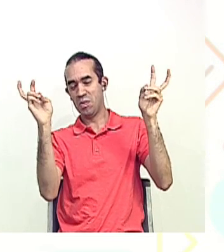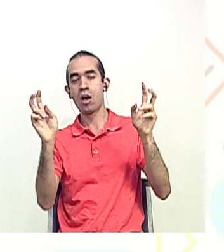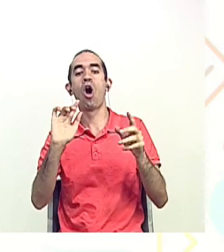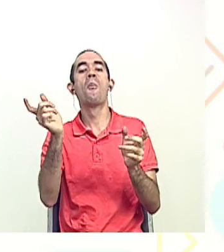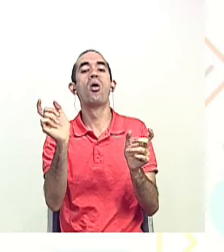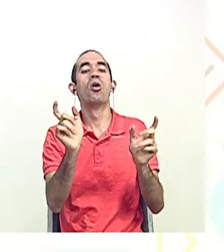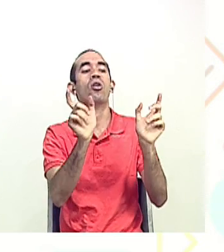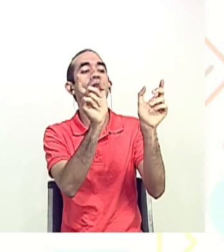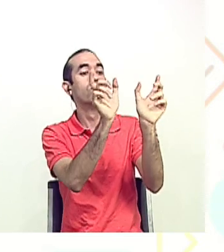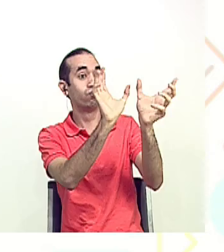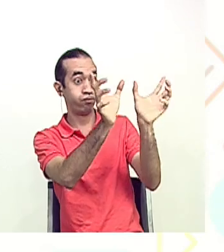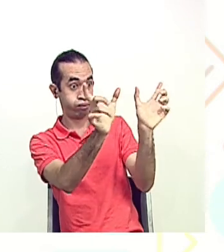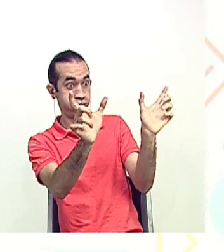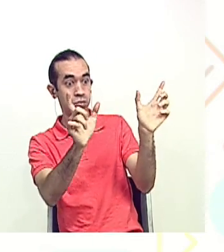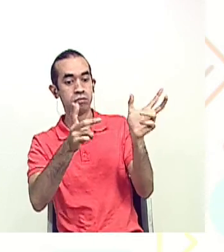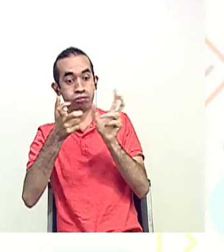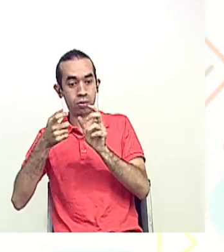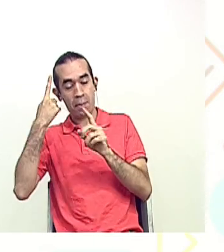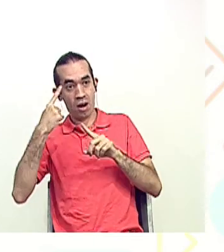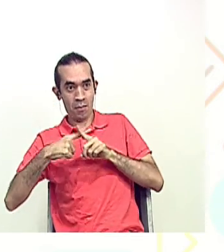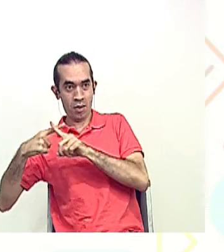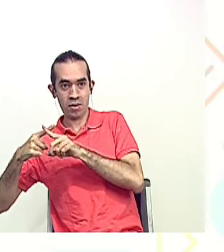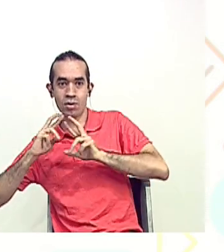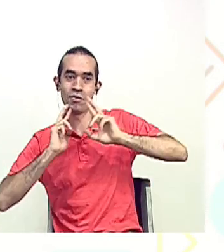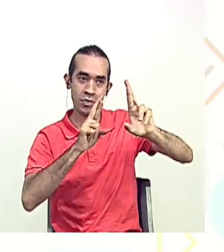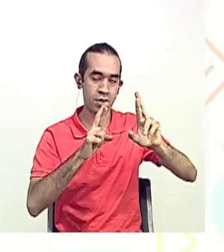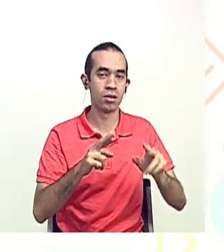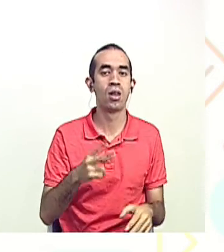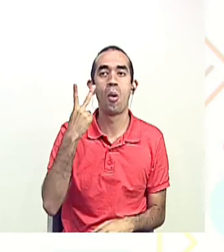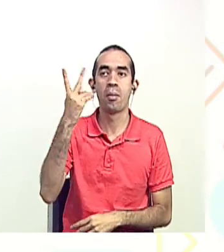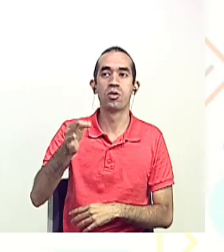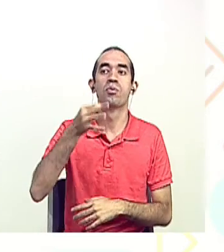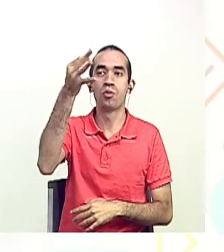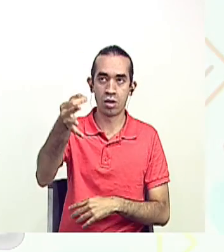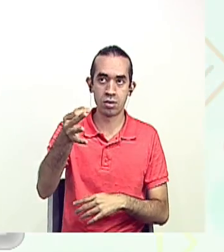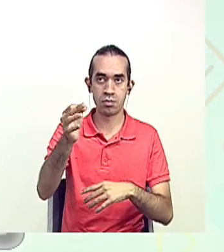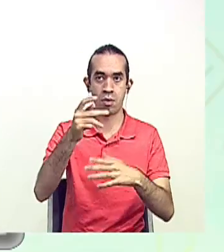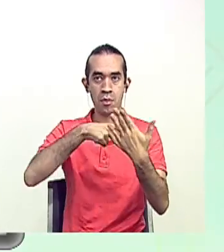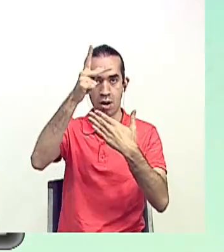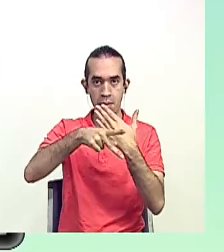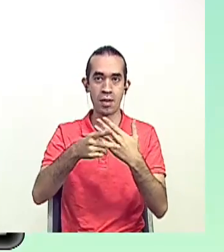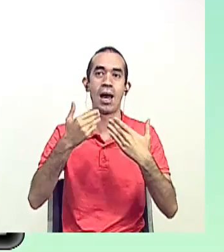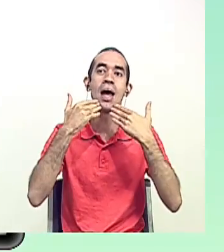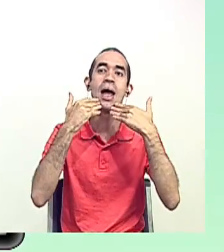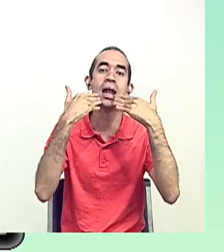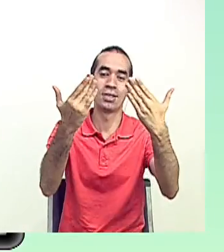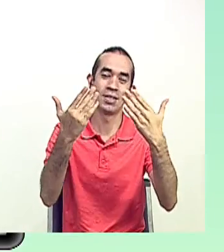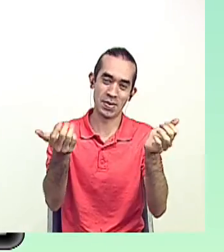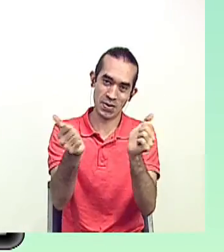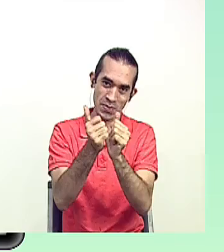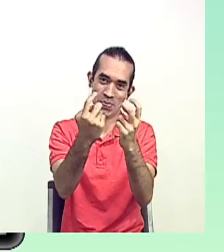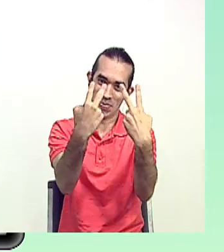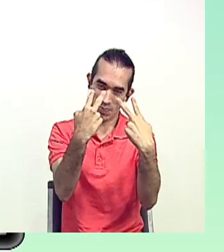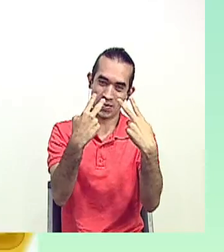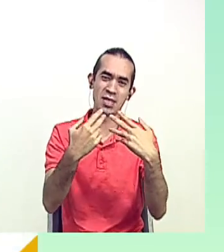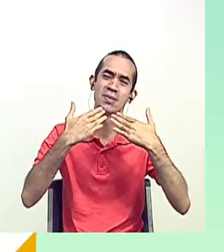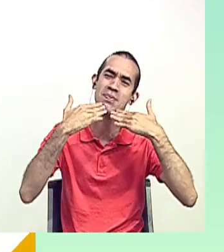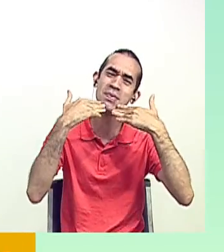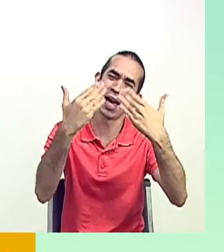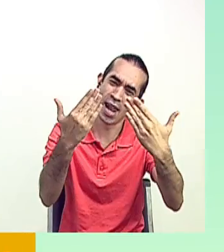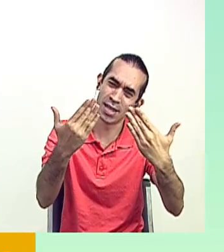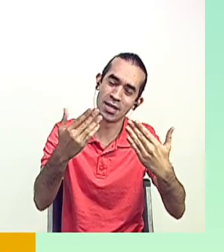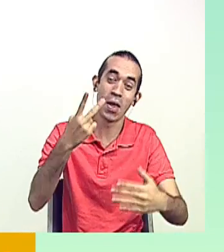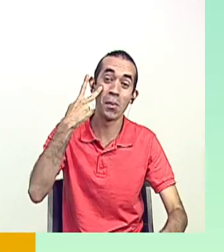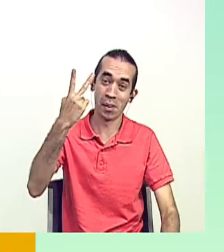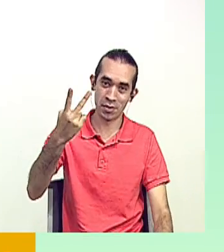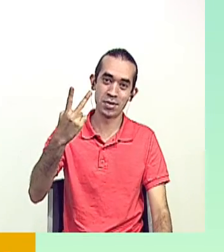Nos vemos en nuestro próximo programa. Les agradezco mucho que me hayan acompañado. Gracias y